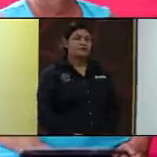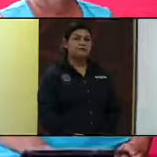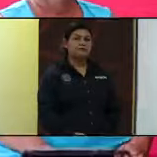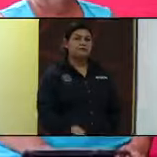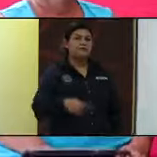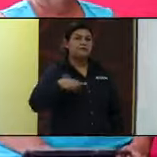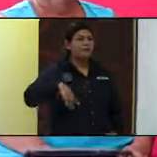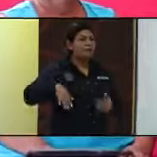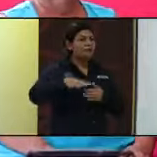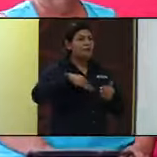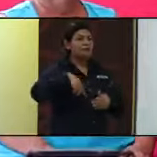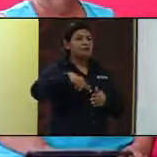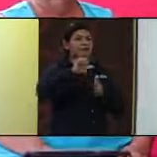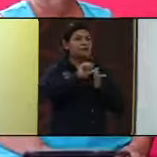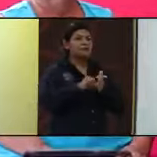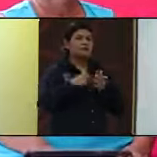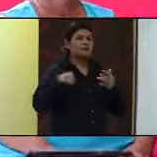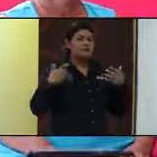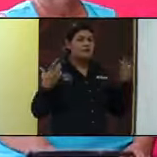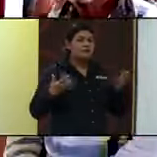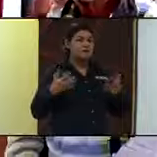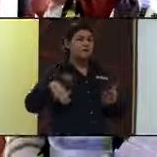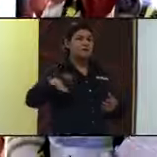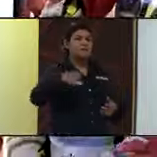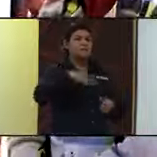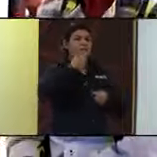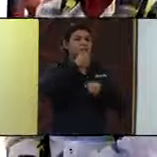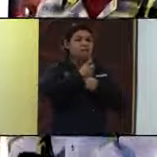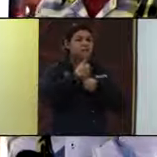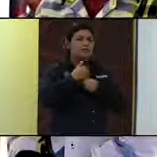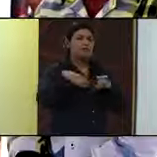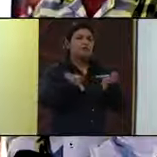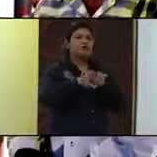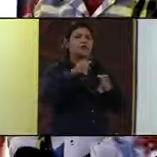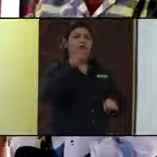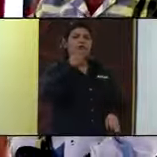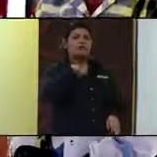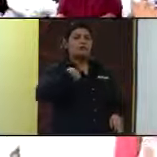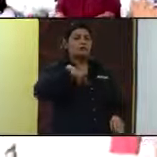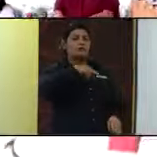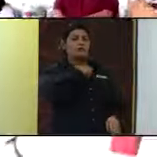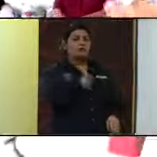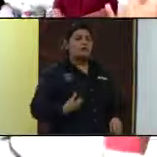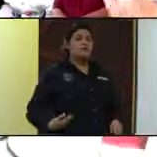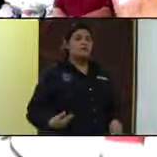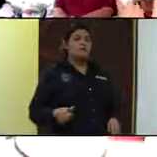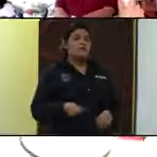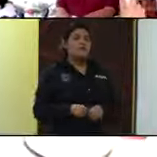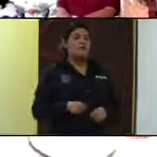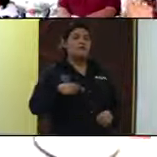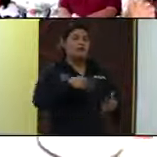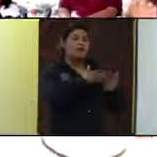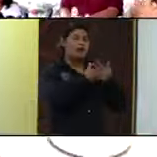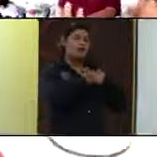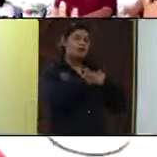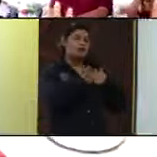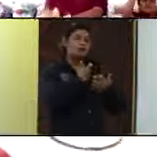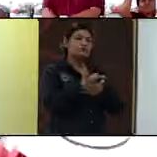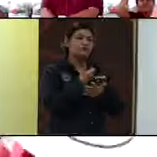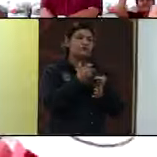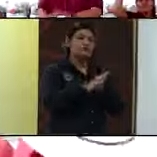este mes va a estar dedicado a todos sus abuelitos, ¿no? Y como dice nuestro presidente Andrés Manuel López Obrador, amor con amor se